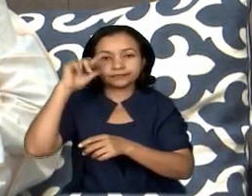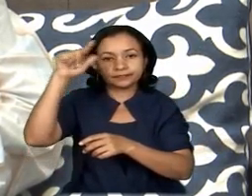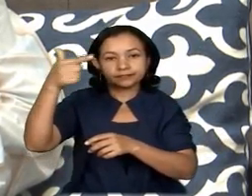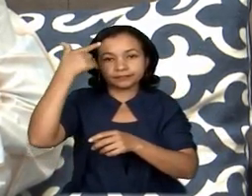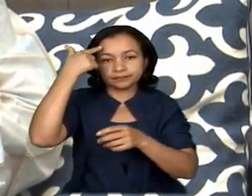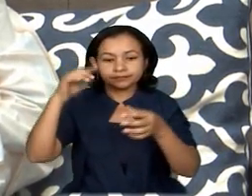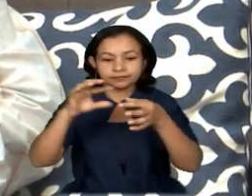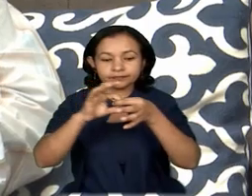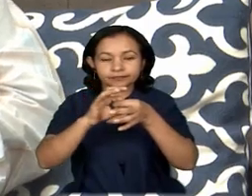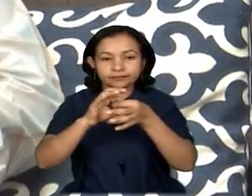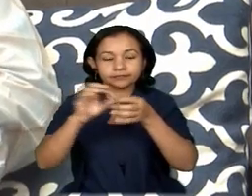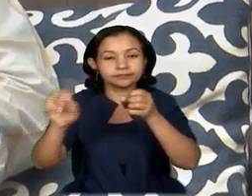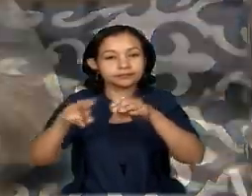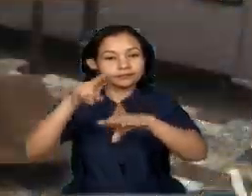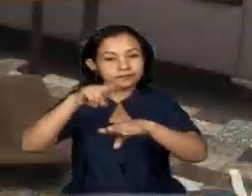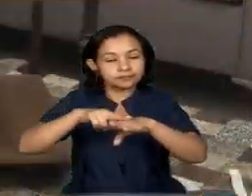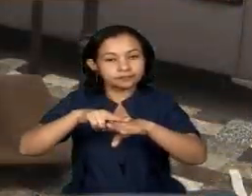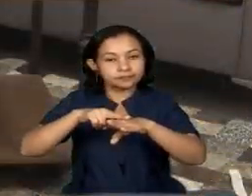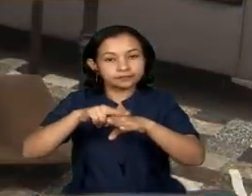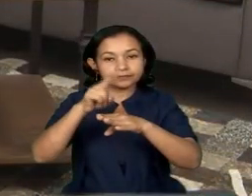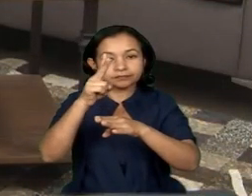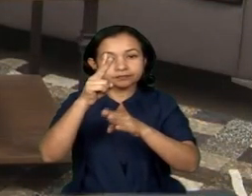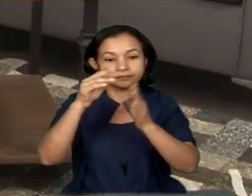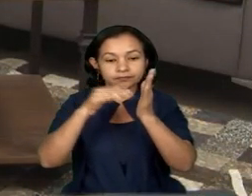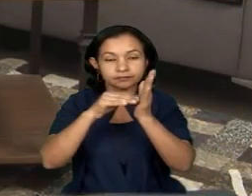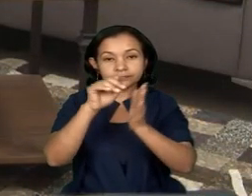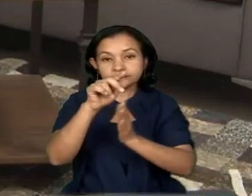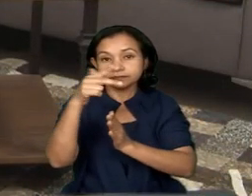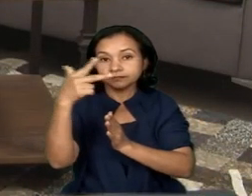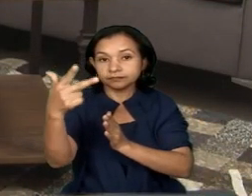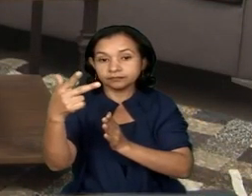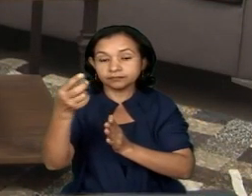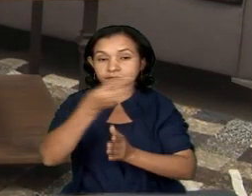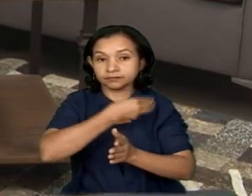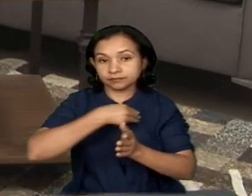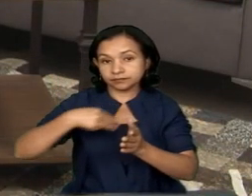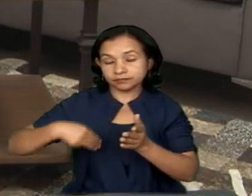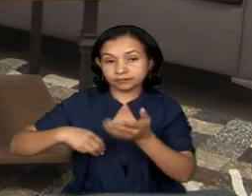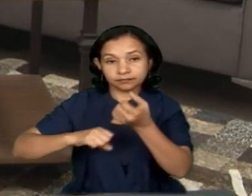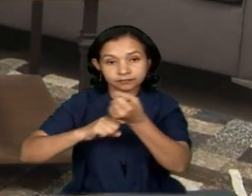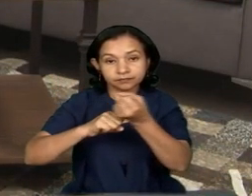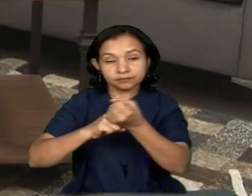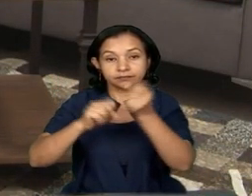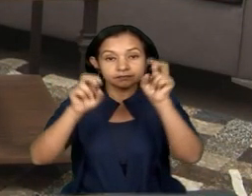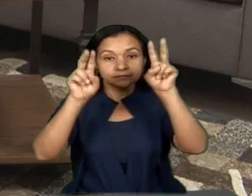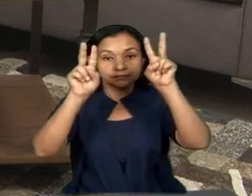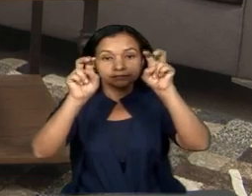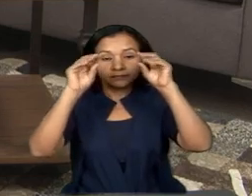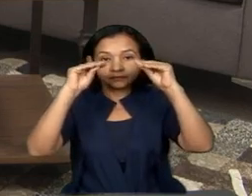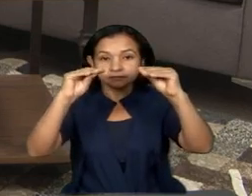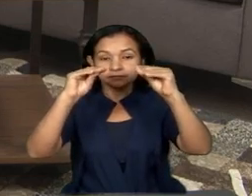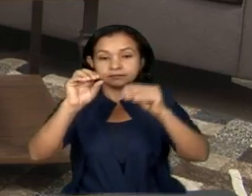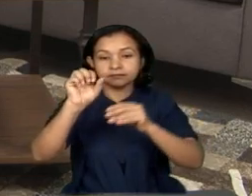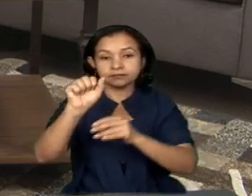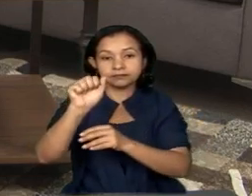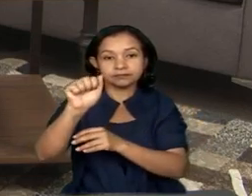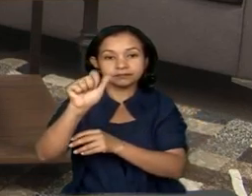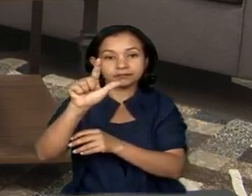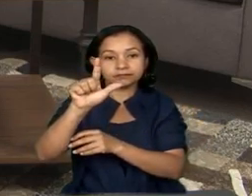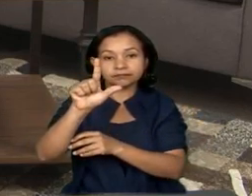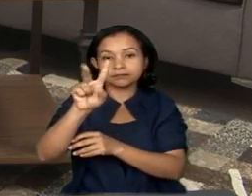Reconciliación y Unidad Nacional durante el año 2018. Con nosotros el compañero ministro asesor para temas educativos, compañero Salvador